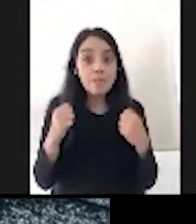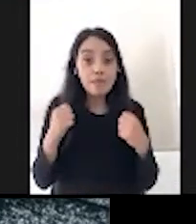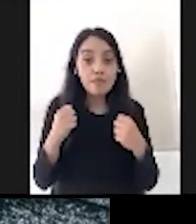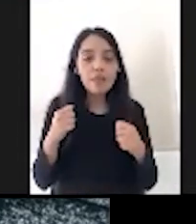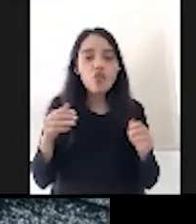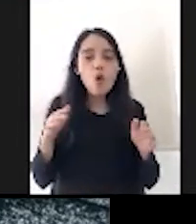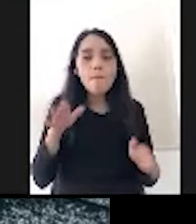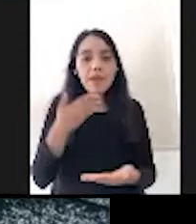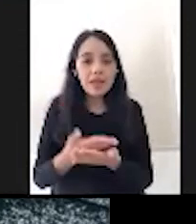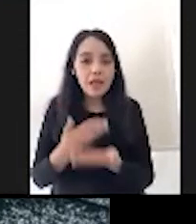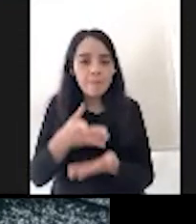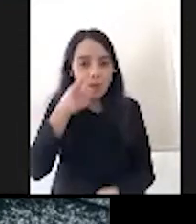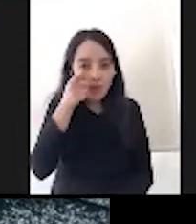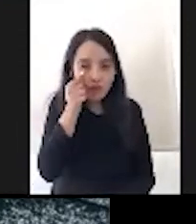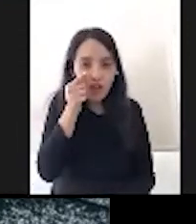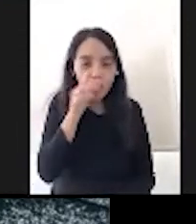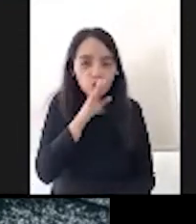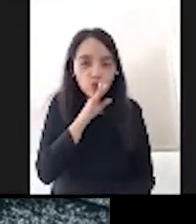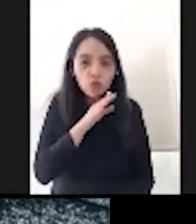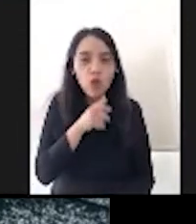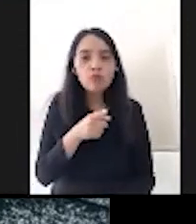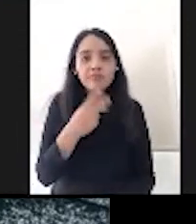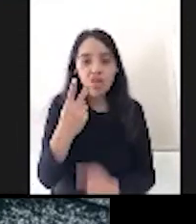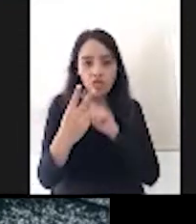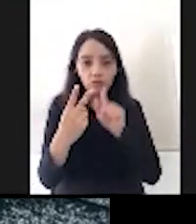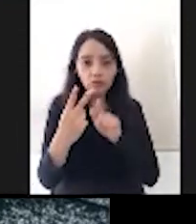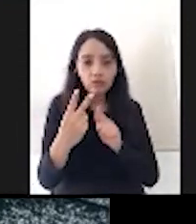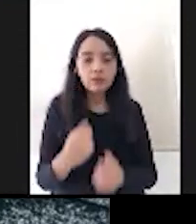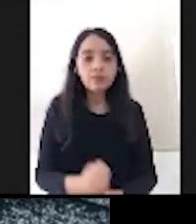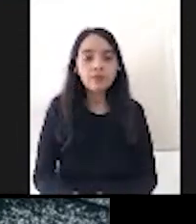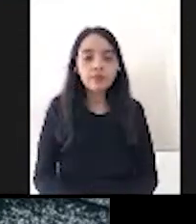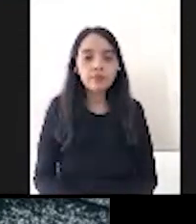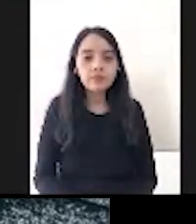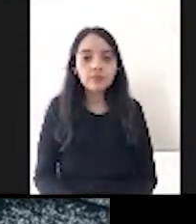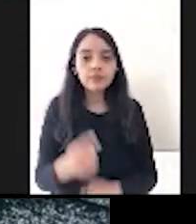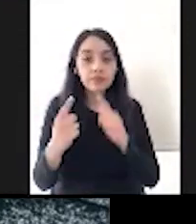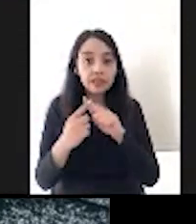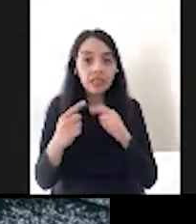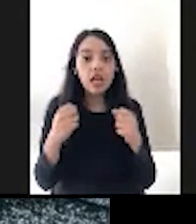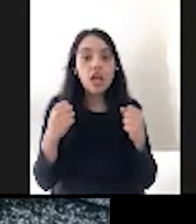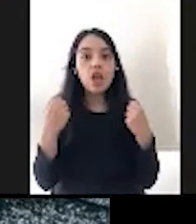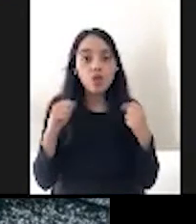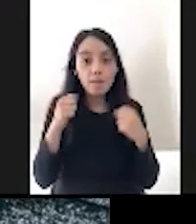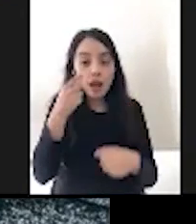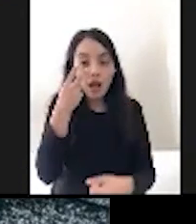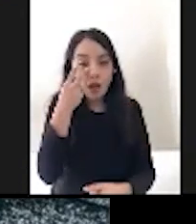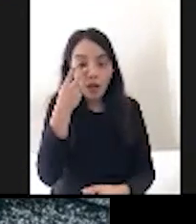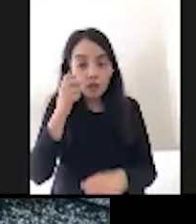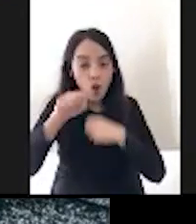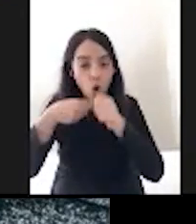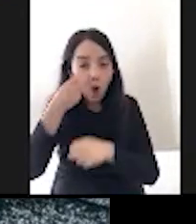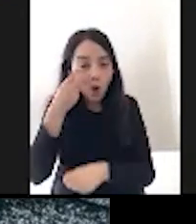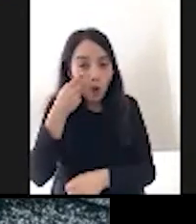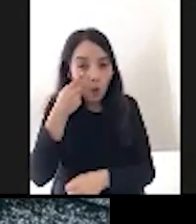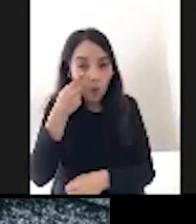visual remanente se dividen fundamentalmente en dos tipos. Las de entrenamiento oculomotor, que son entrenamientos en